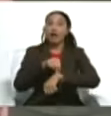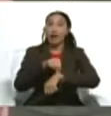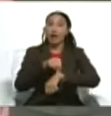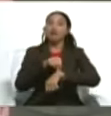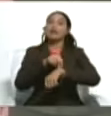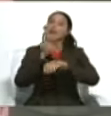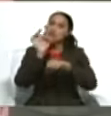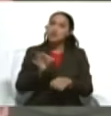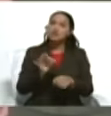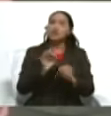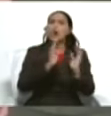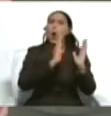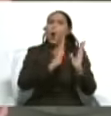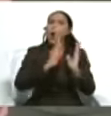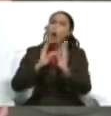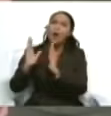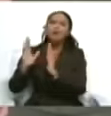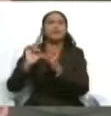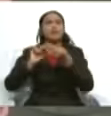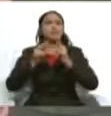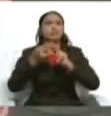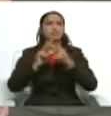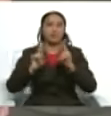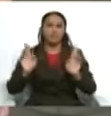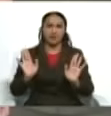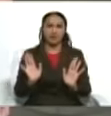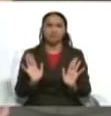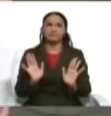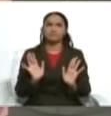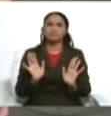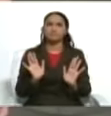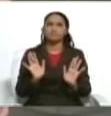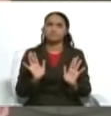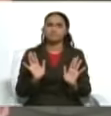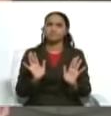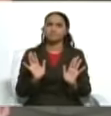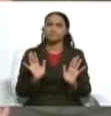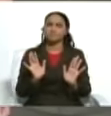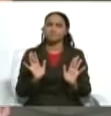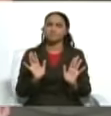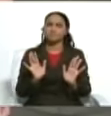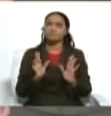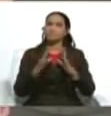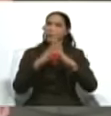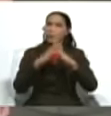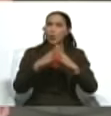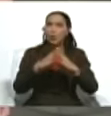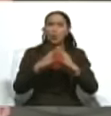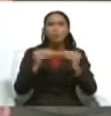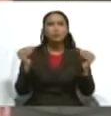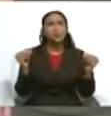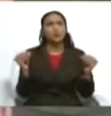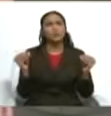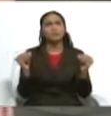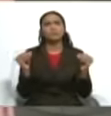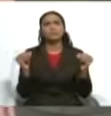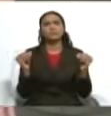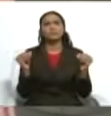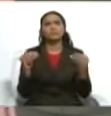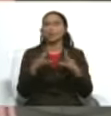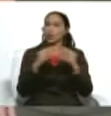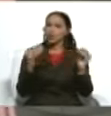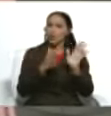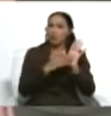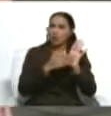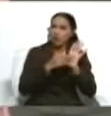orden interno. Esas son las tareas nuestras. Nosotros tenemos que hacer valer esas tareas constitucionales con toda nuestra audacia, con toda nuestra